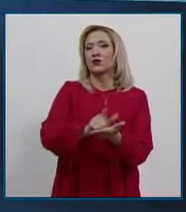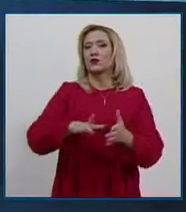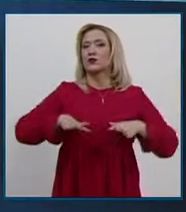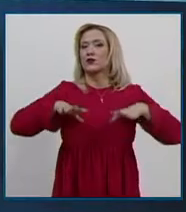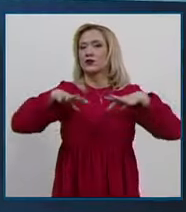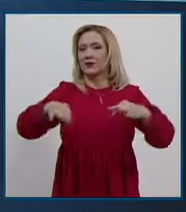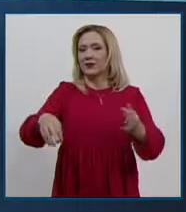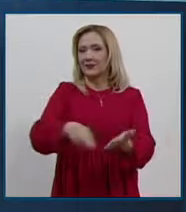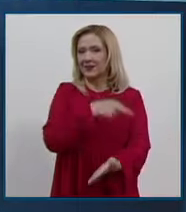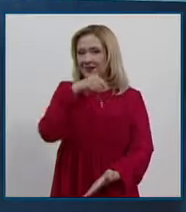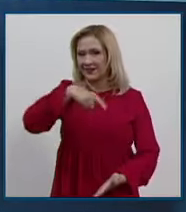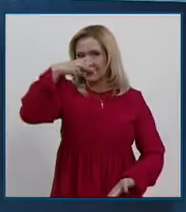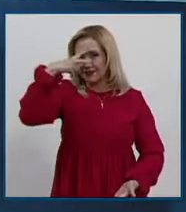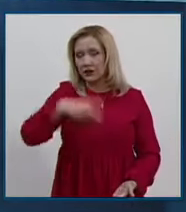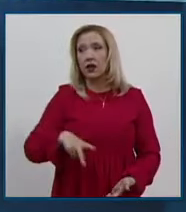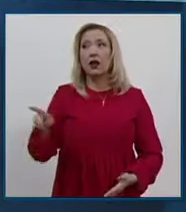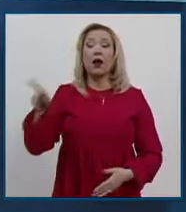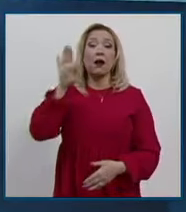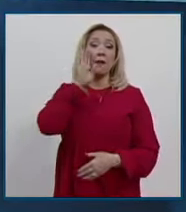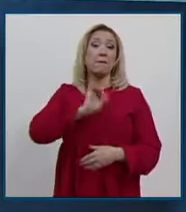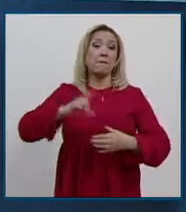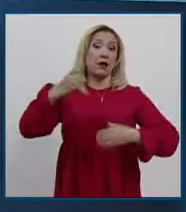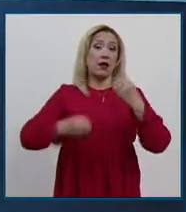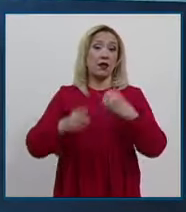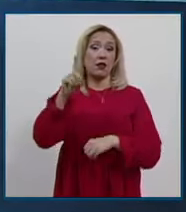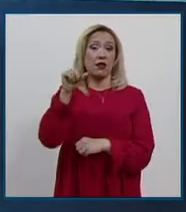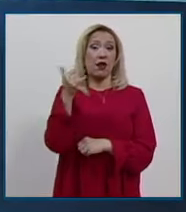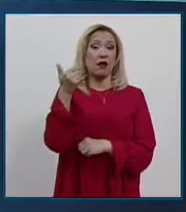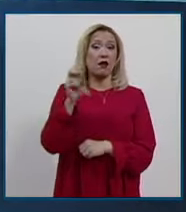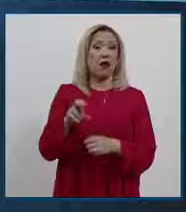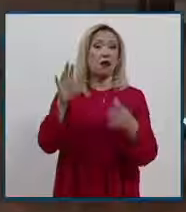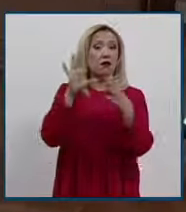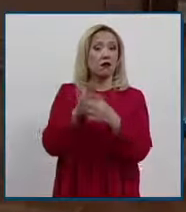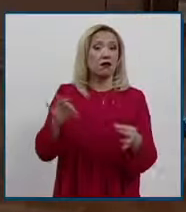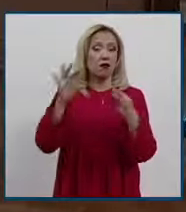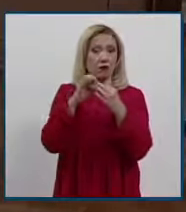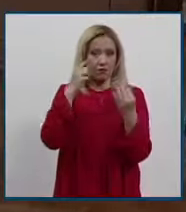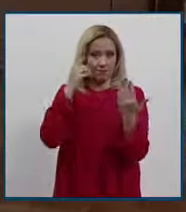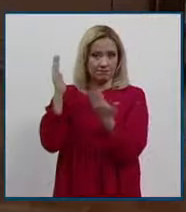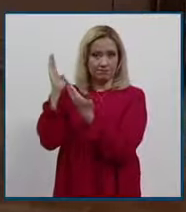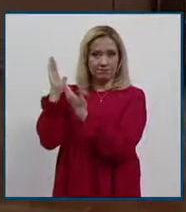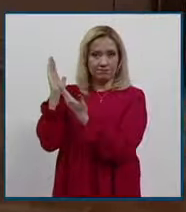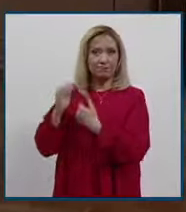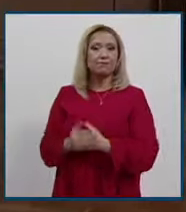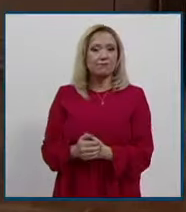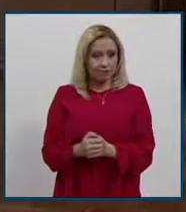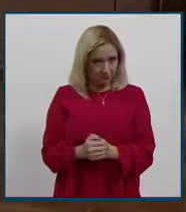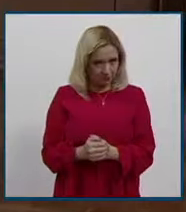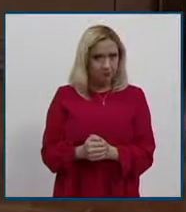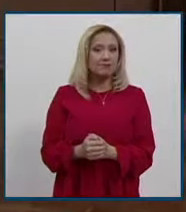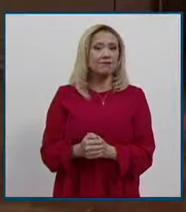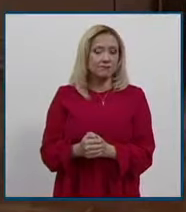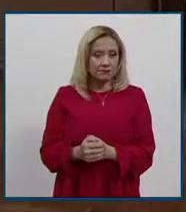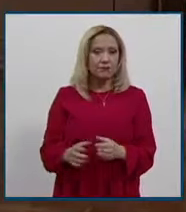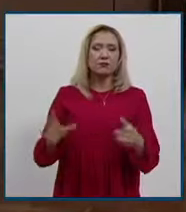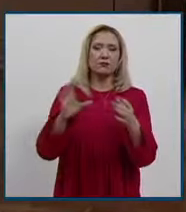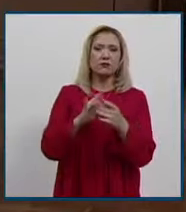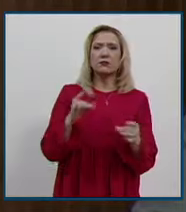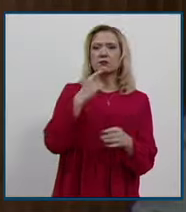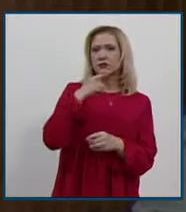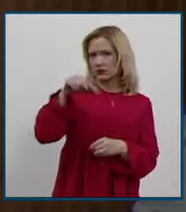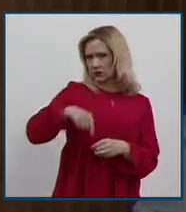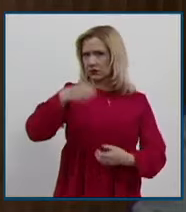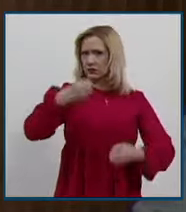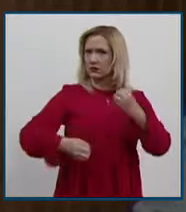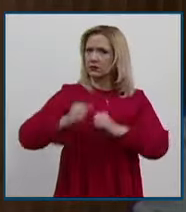poder judicial en defensa de nuestra ley Magna el ministro Alberto Pérez dayán aseguró que el poder